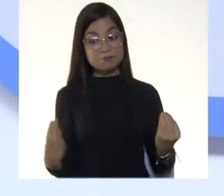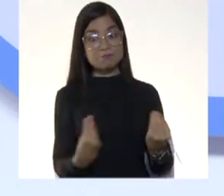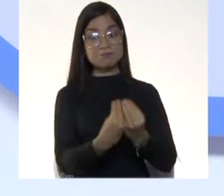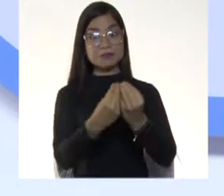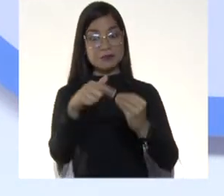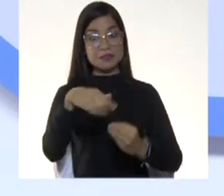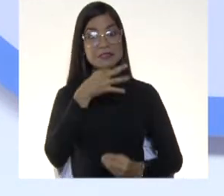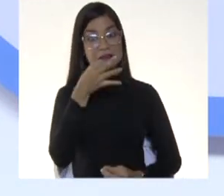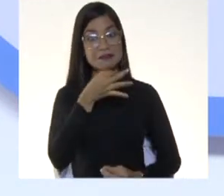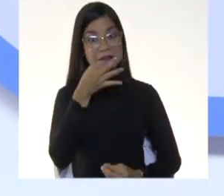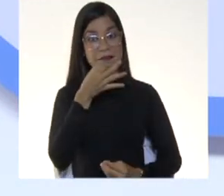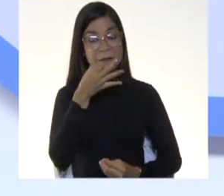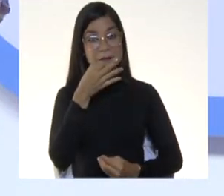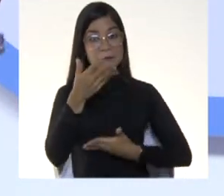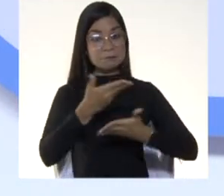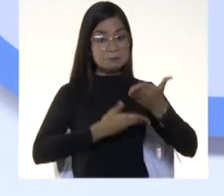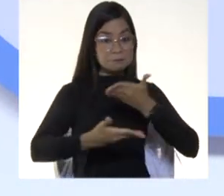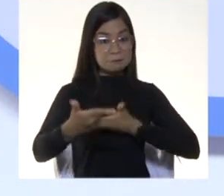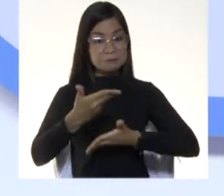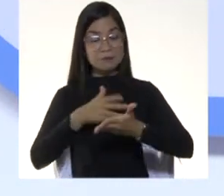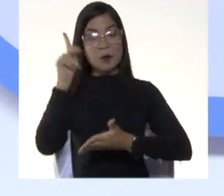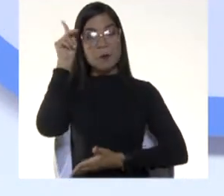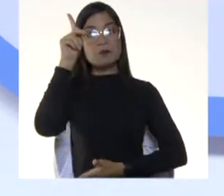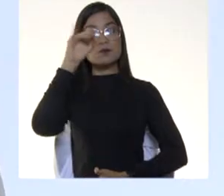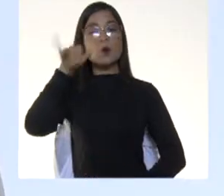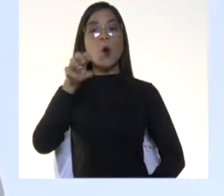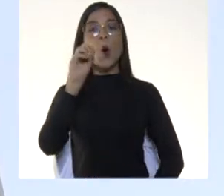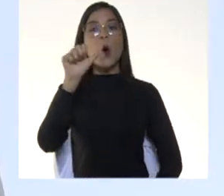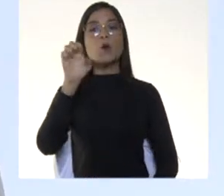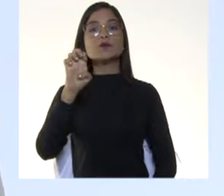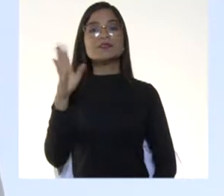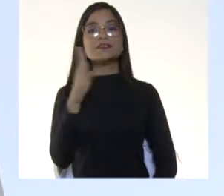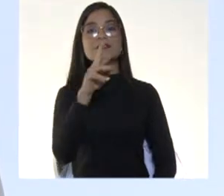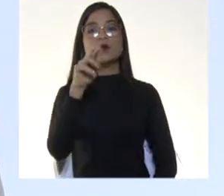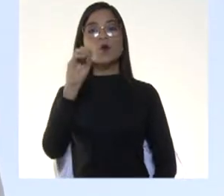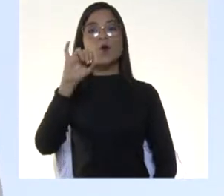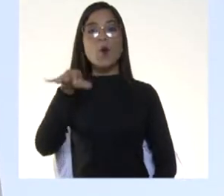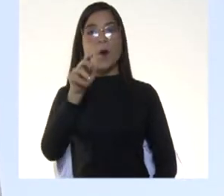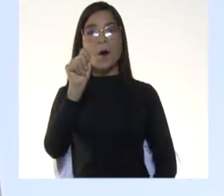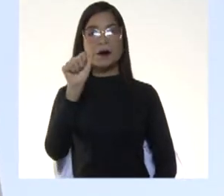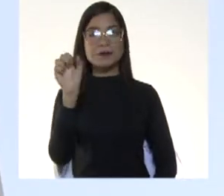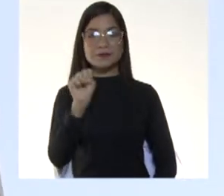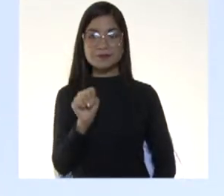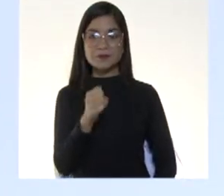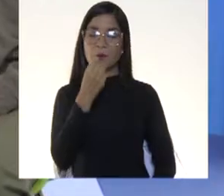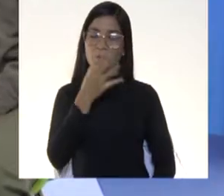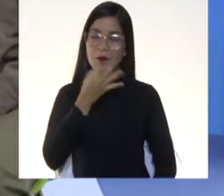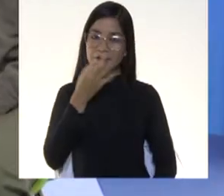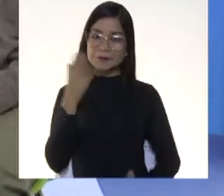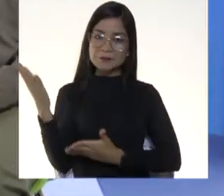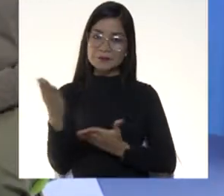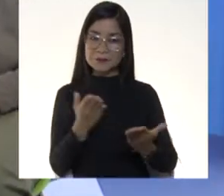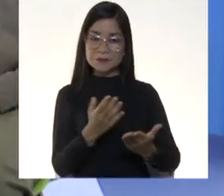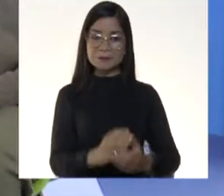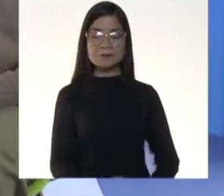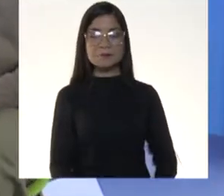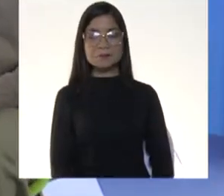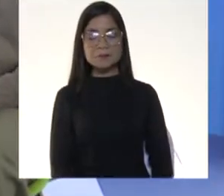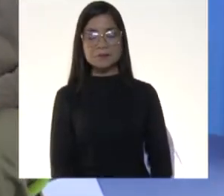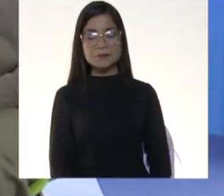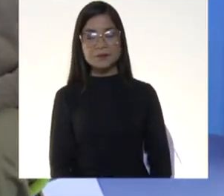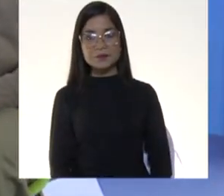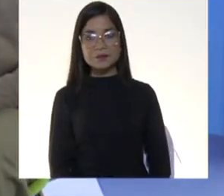Y bueno, ¿qué más que decirles? El profesor José Rojas. Profesor José, buenas tardes, un placer, amigo. Oye,